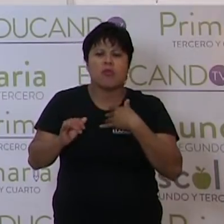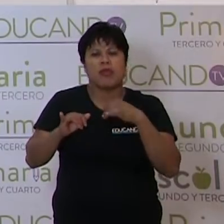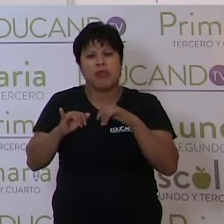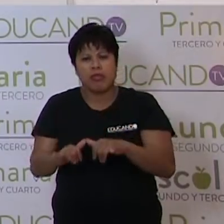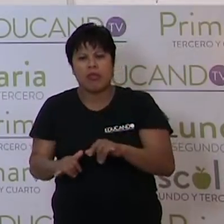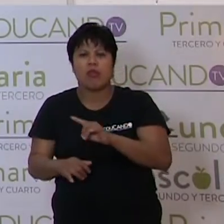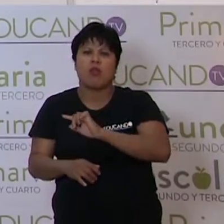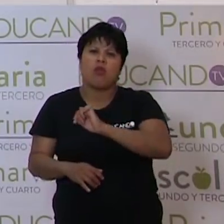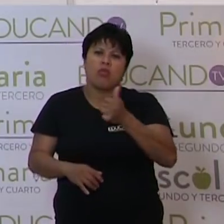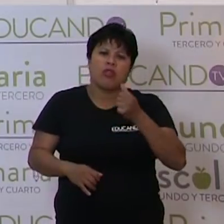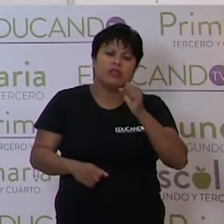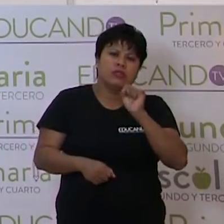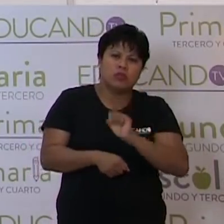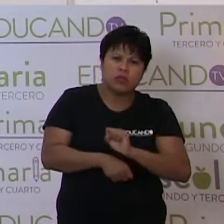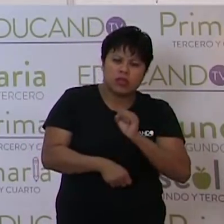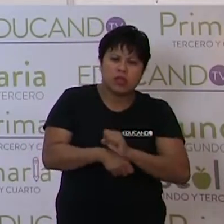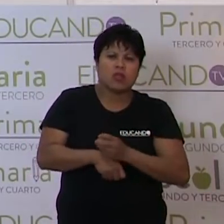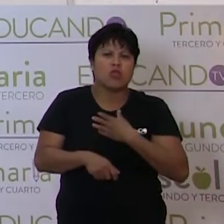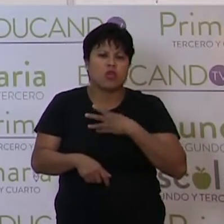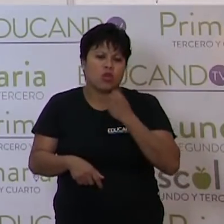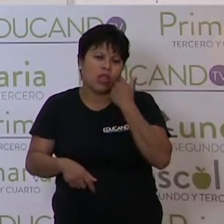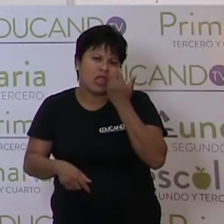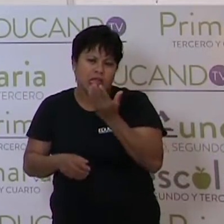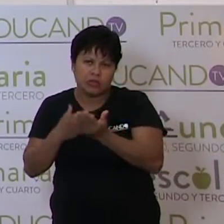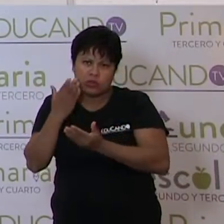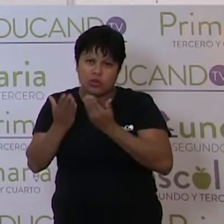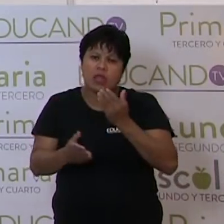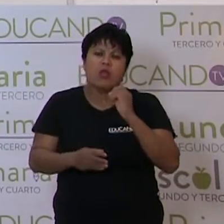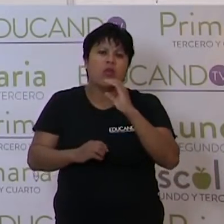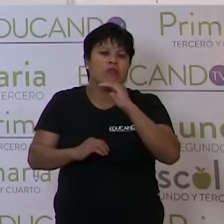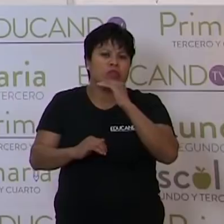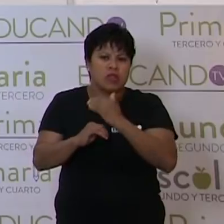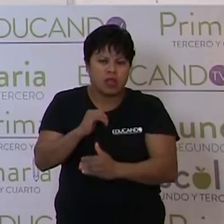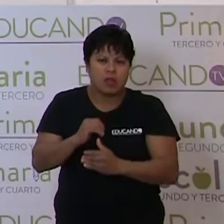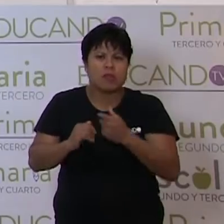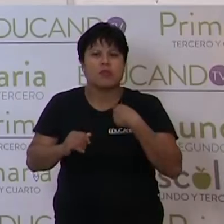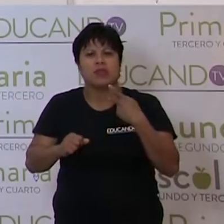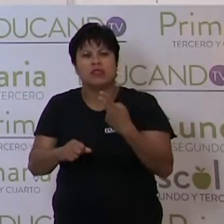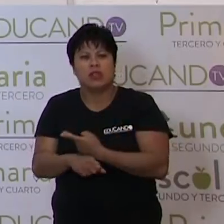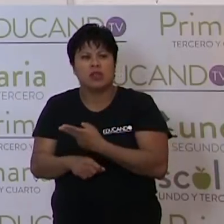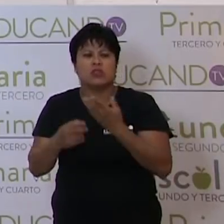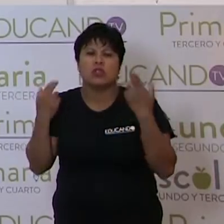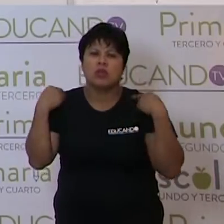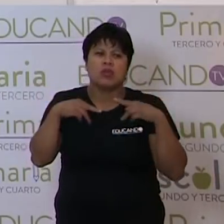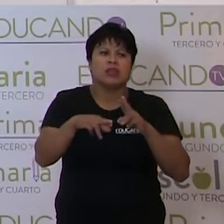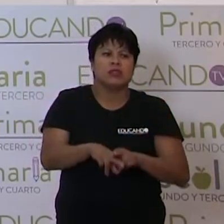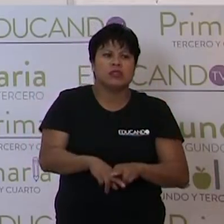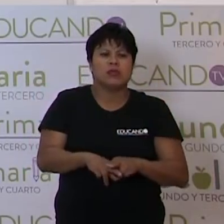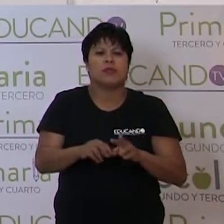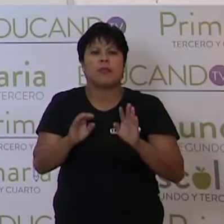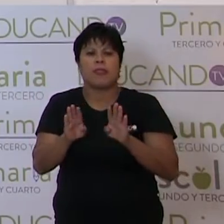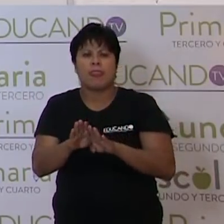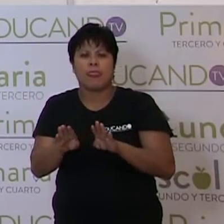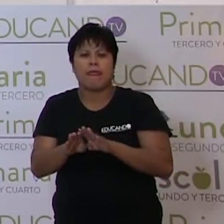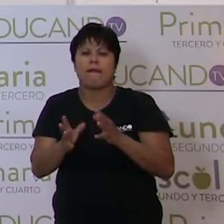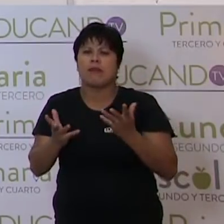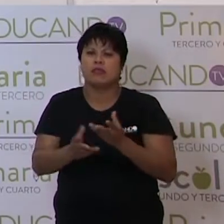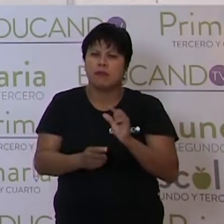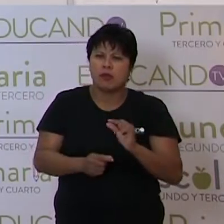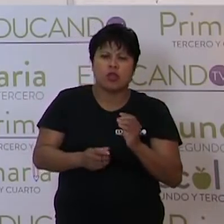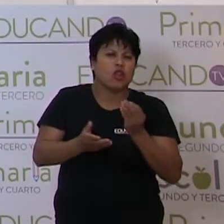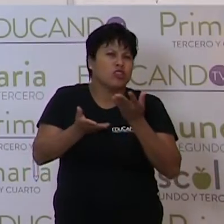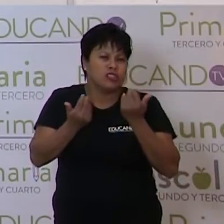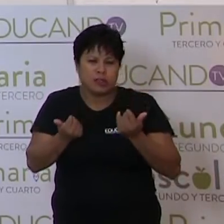en otra secundaria donde yo no me esperaba estudiar, o al final me pasaron con la maestra que conocía poco, no sé